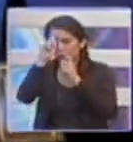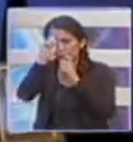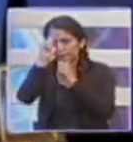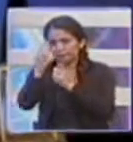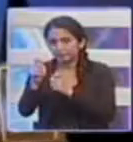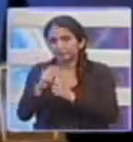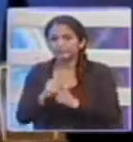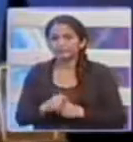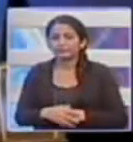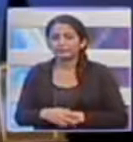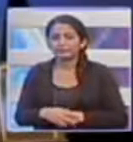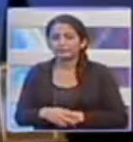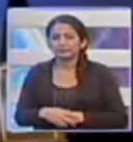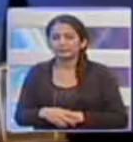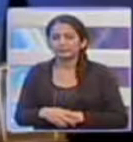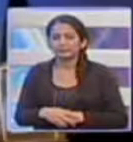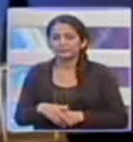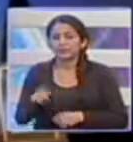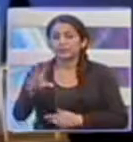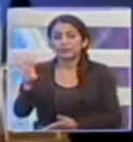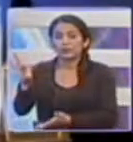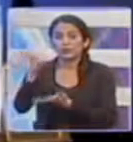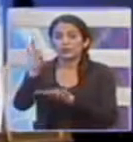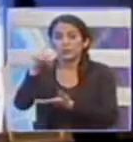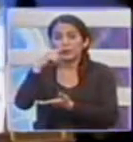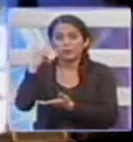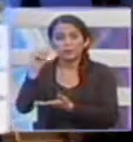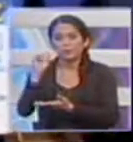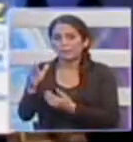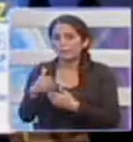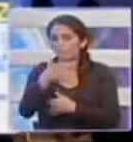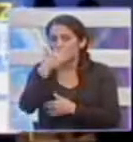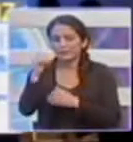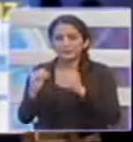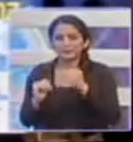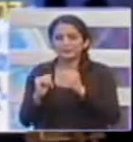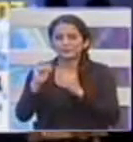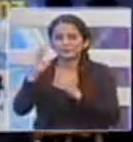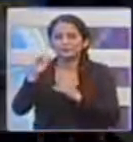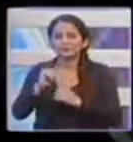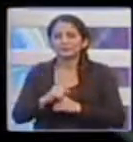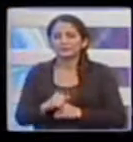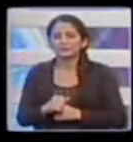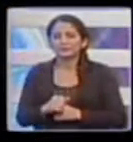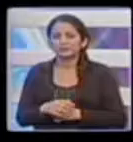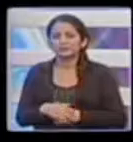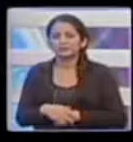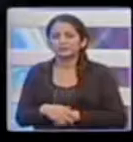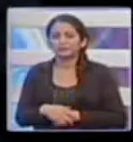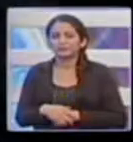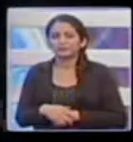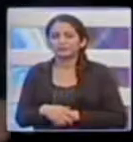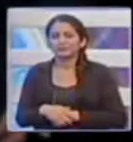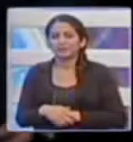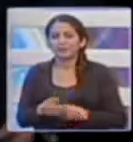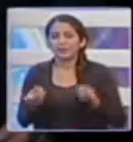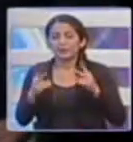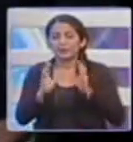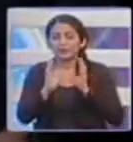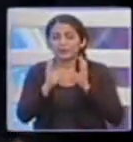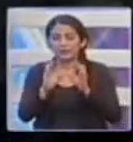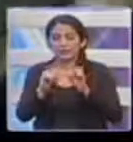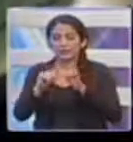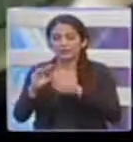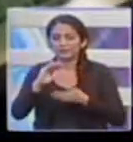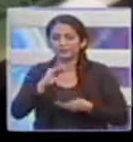fue elegido como el mejor industrial 2016 y fue condecorado con la presea Luis Noboa Naranjo. Además, se entregaron reconocimientos